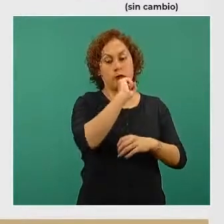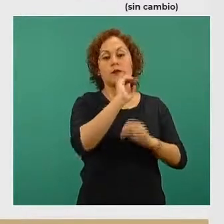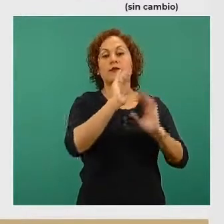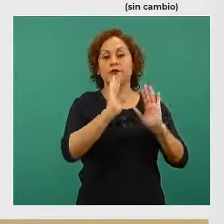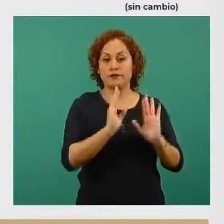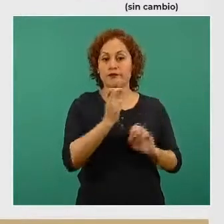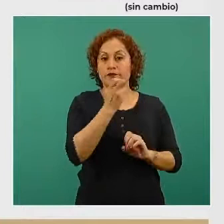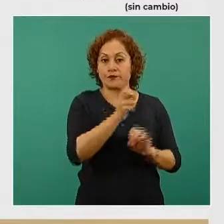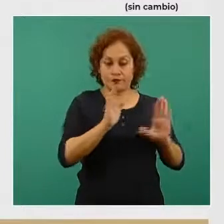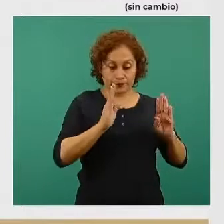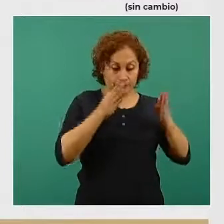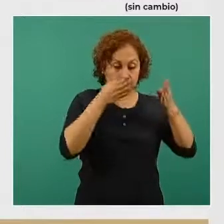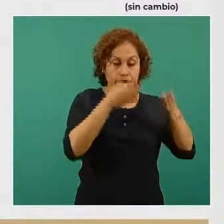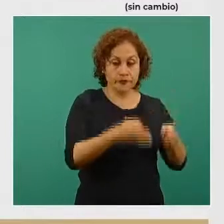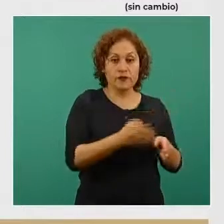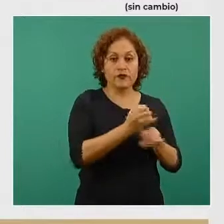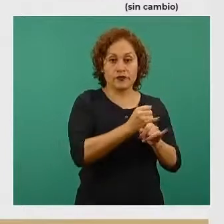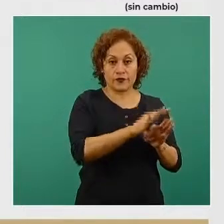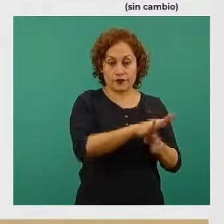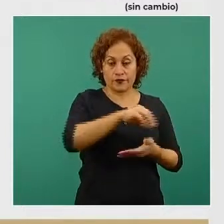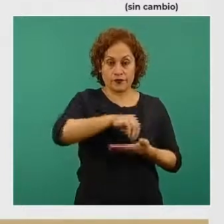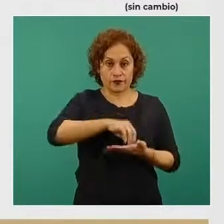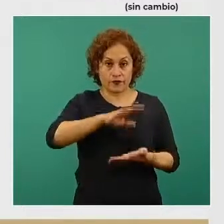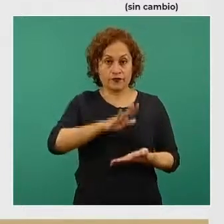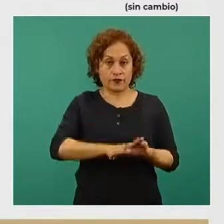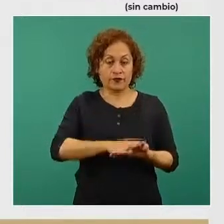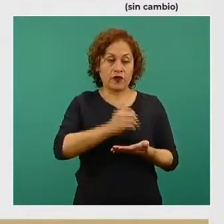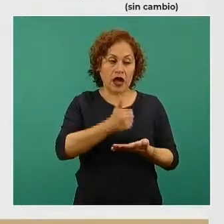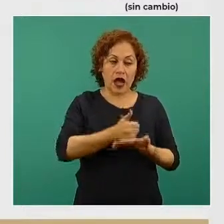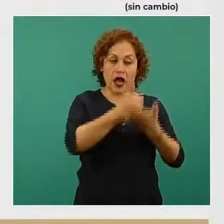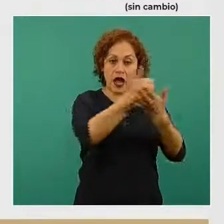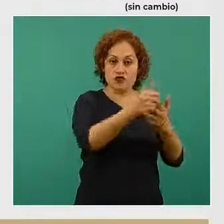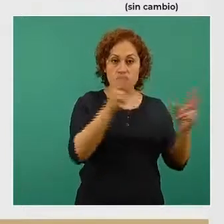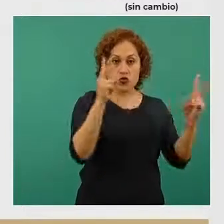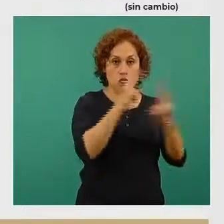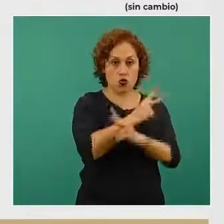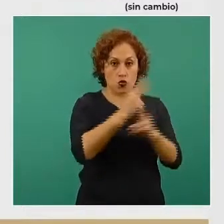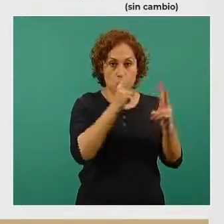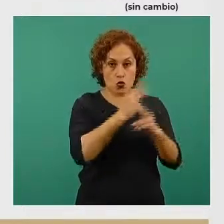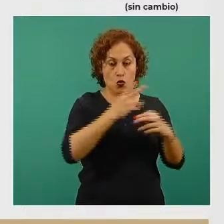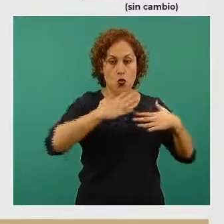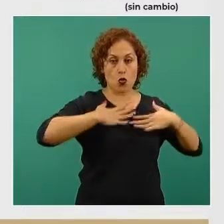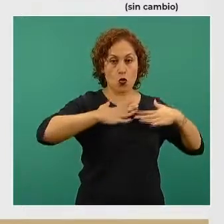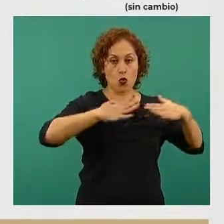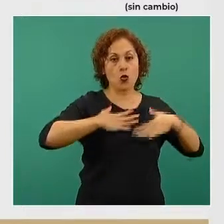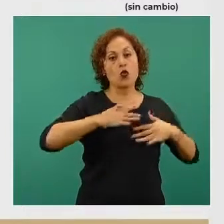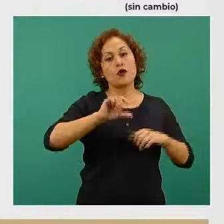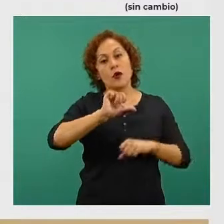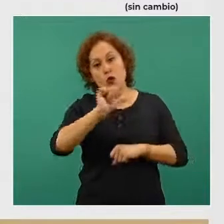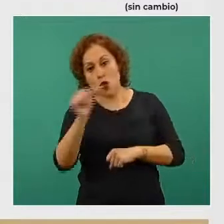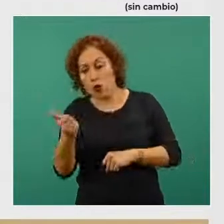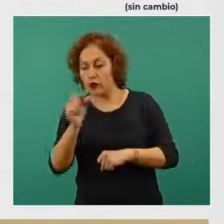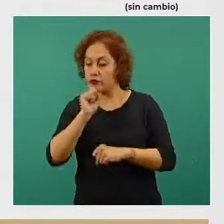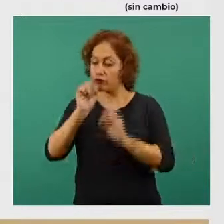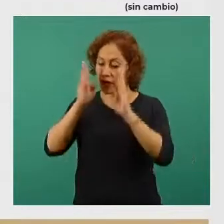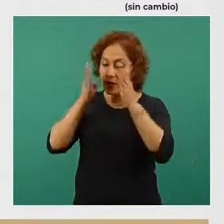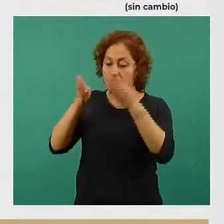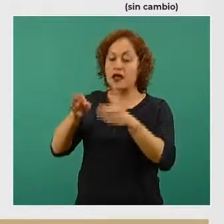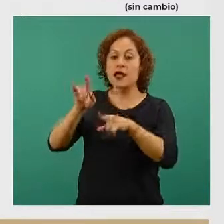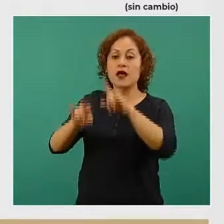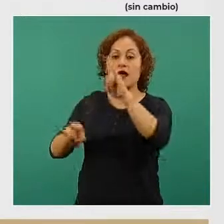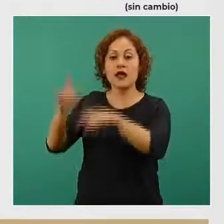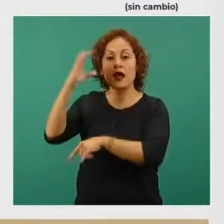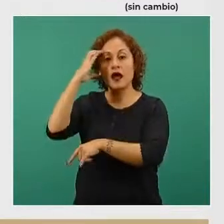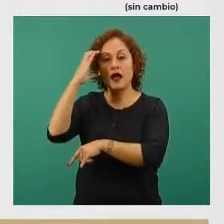algún antiinflamatorio pulmonar, pero también se reportan o no reportan las camas con